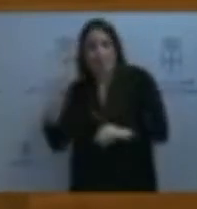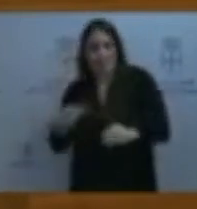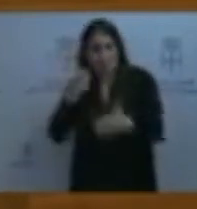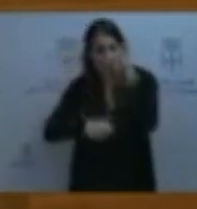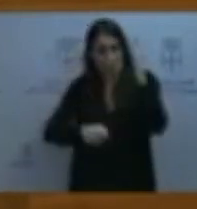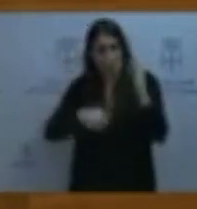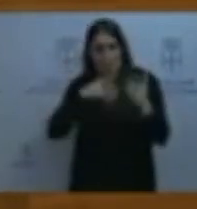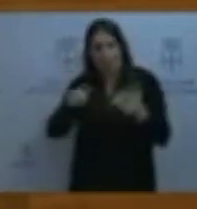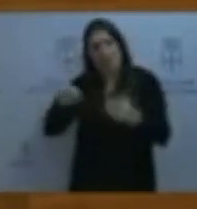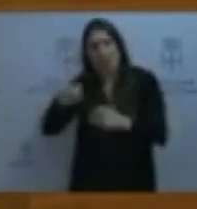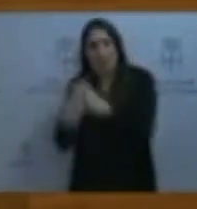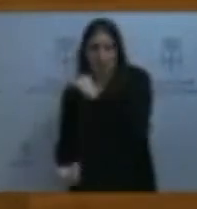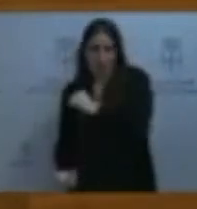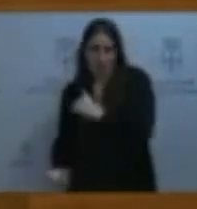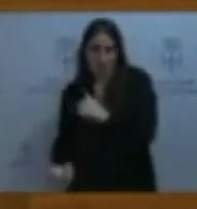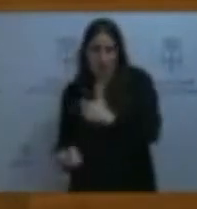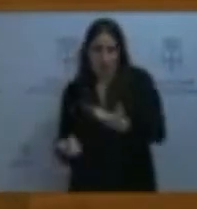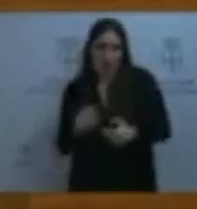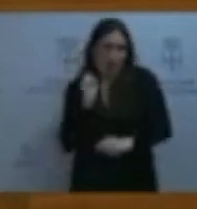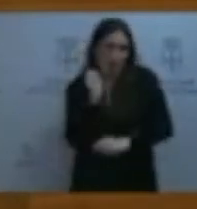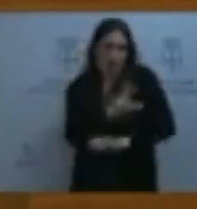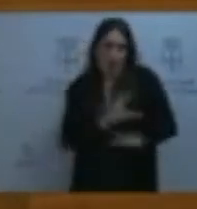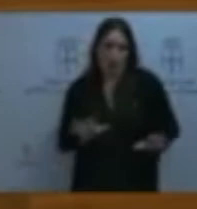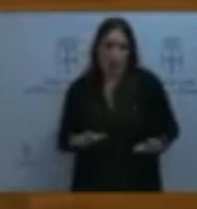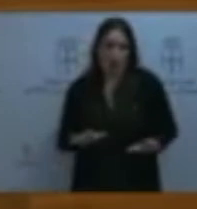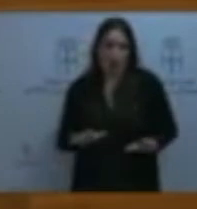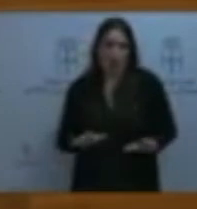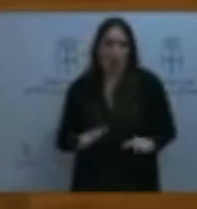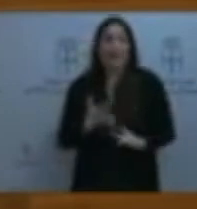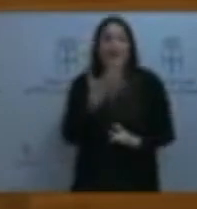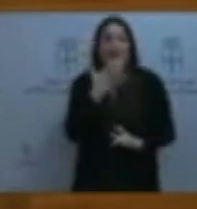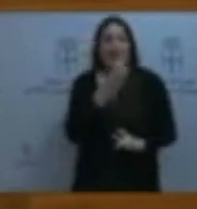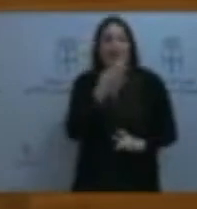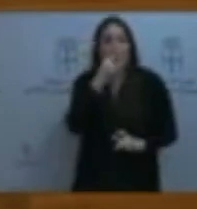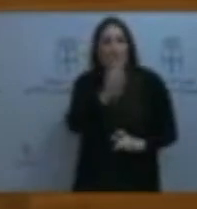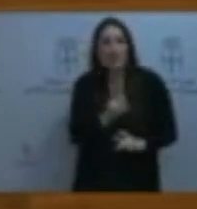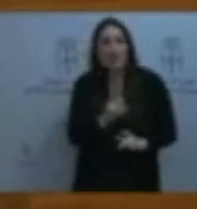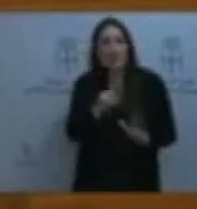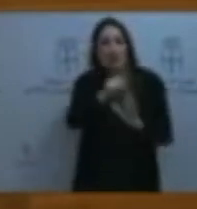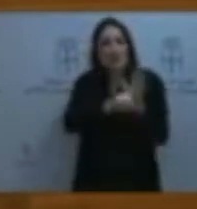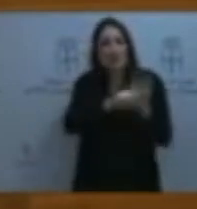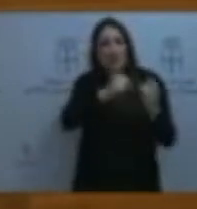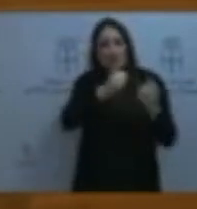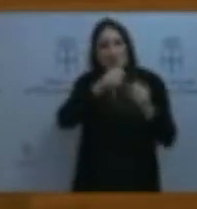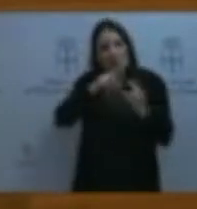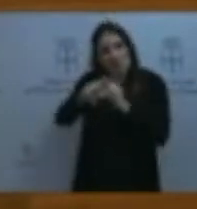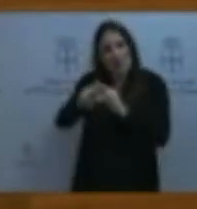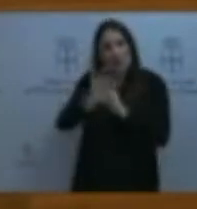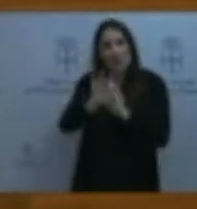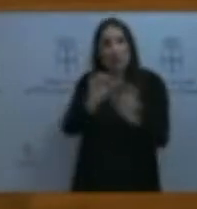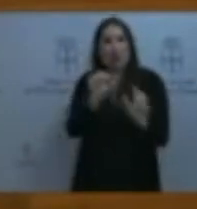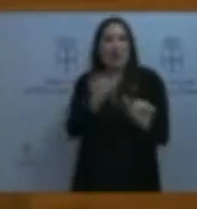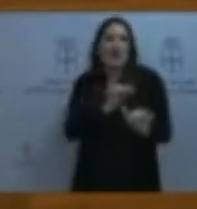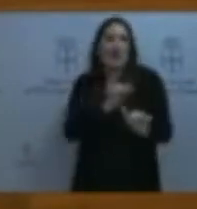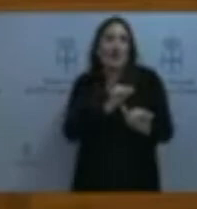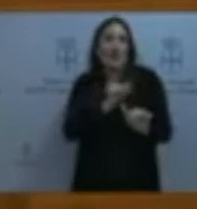haberlo hecho mal. El que no le interesa que haya medidas preventivas, o el que espera tranquilo la muerte anunciada